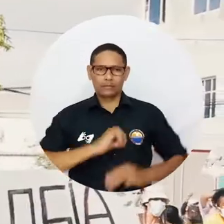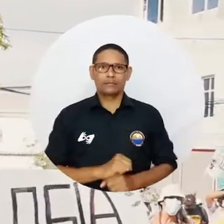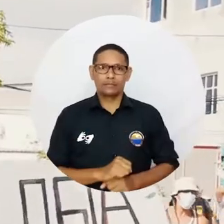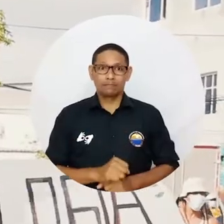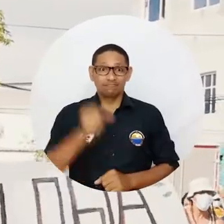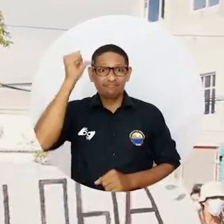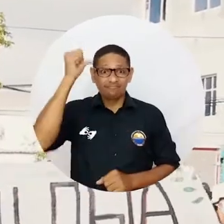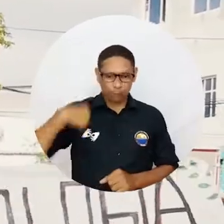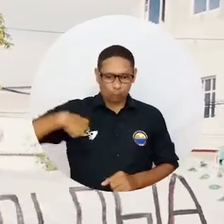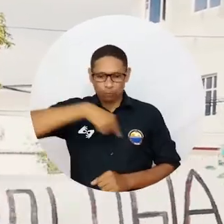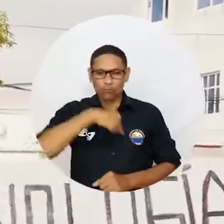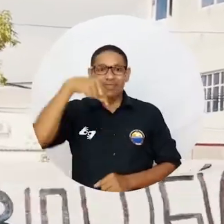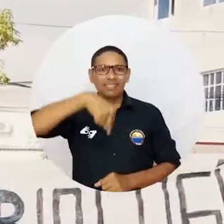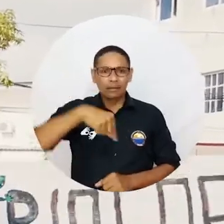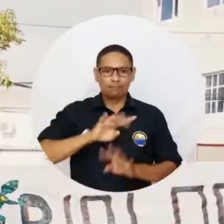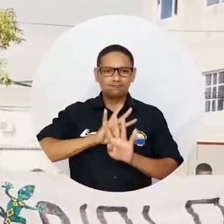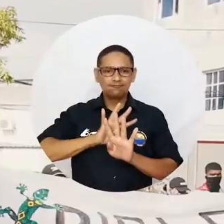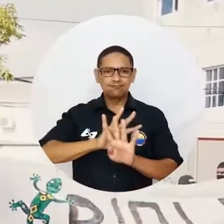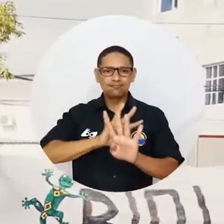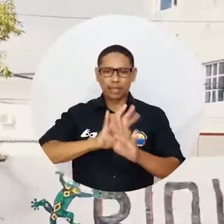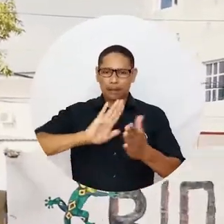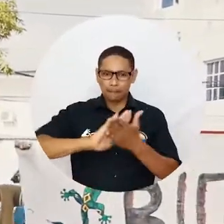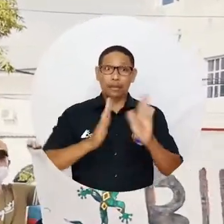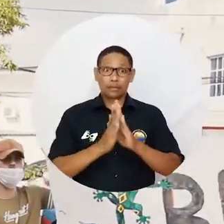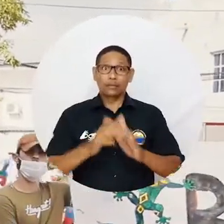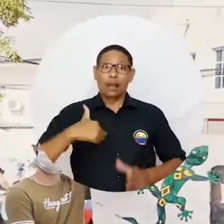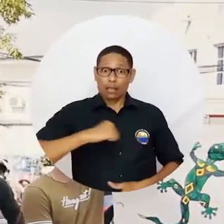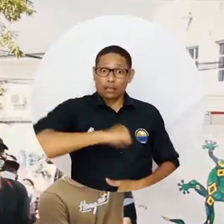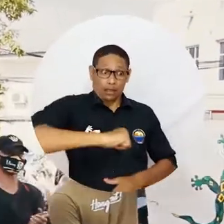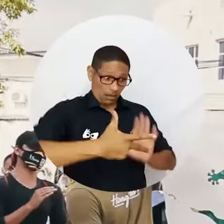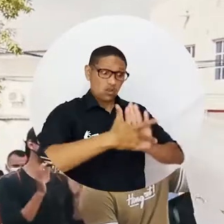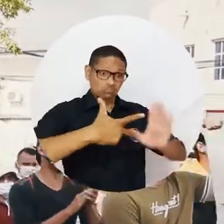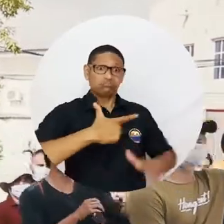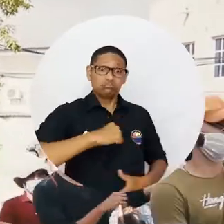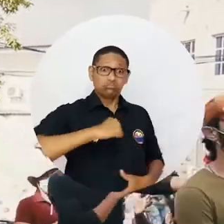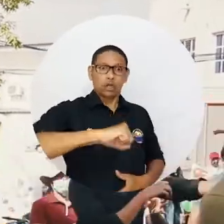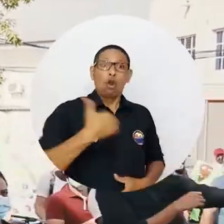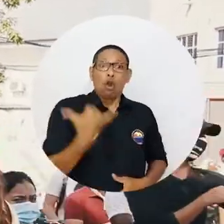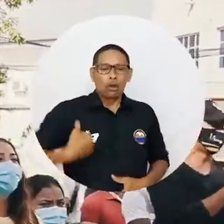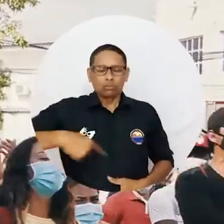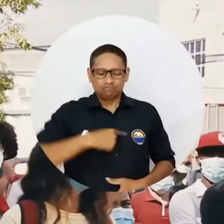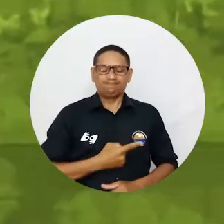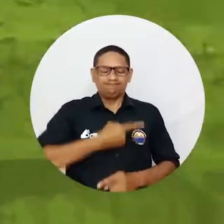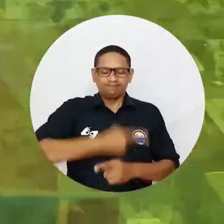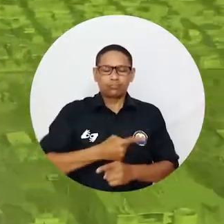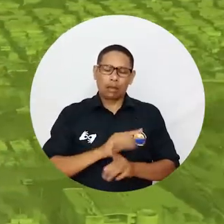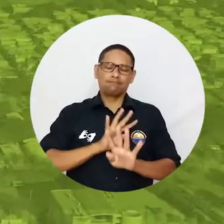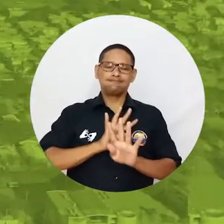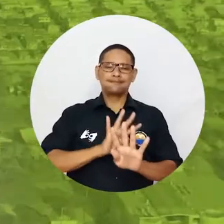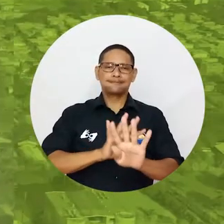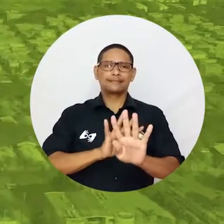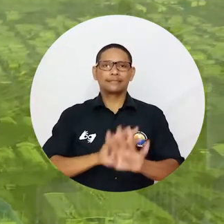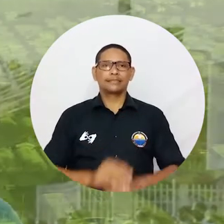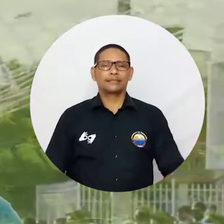Recordemos que la manifestación ciudadana y pacífica es un derecho constitucional que hoy estamos ejerciendo.